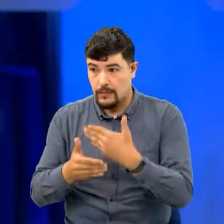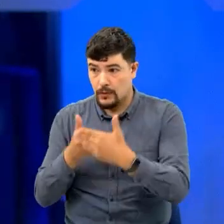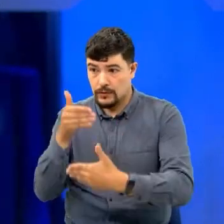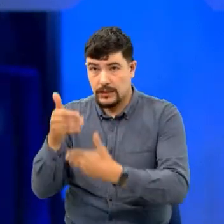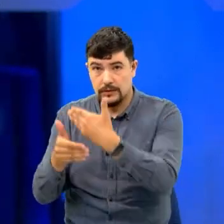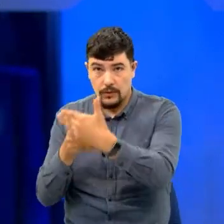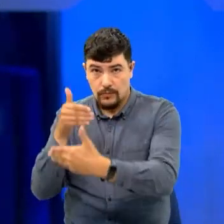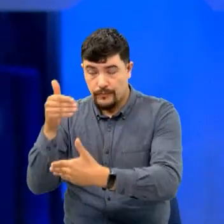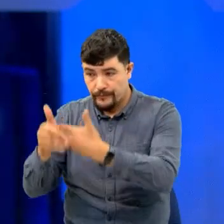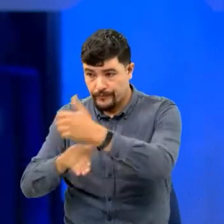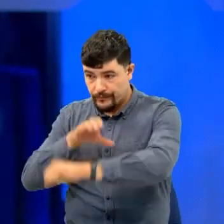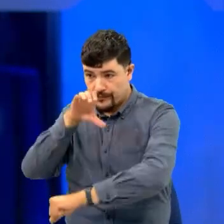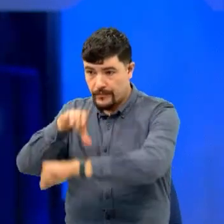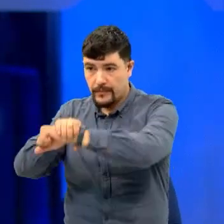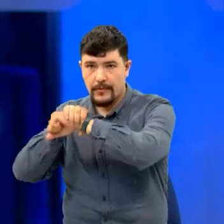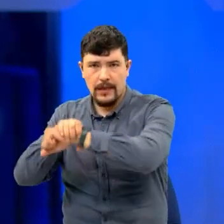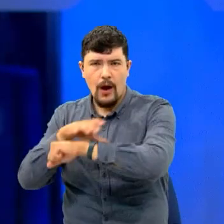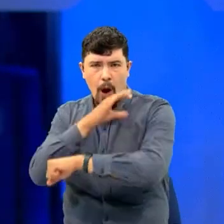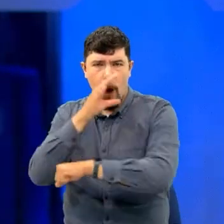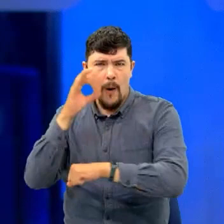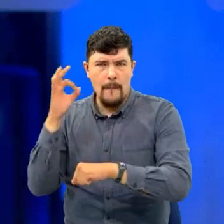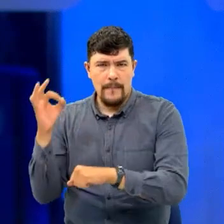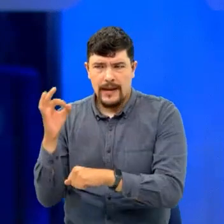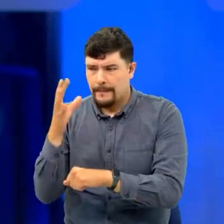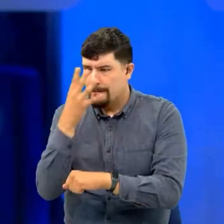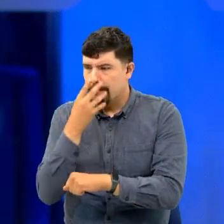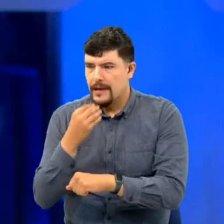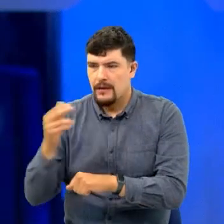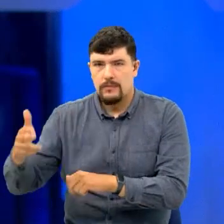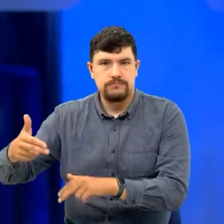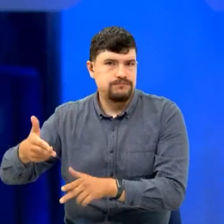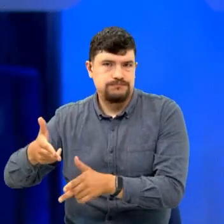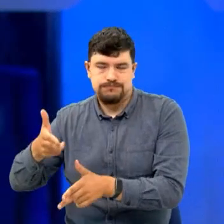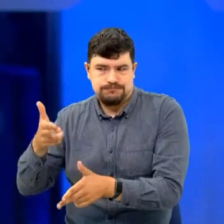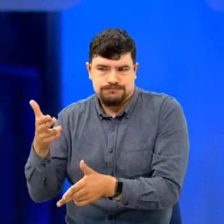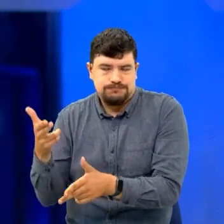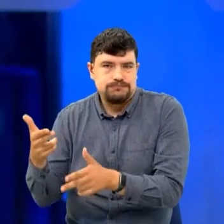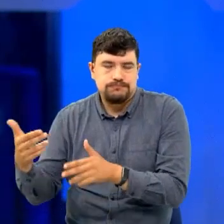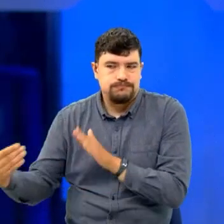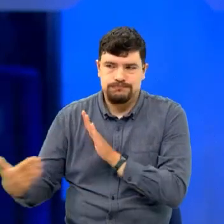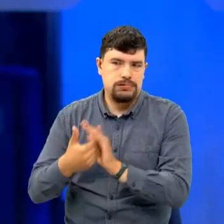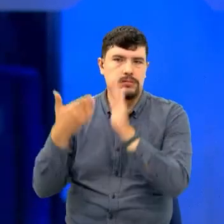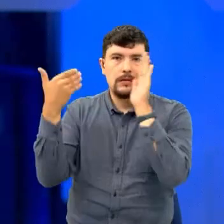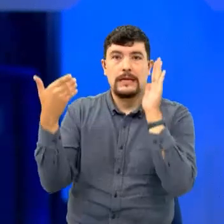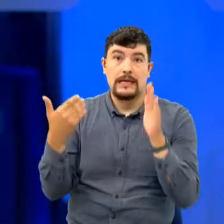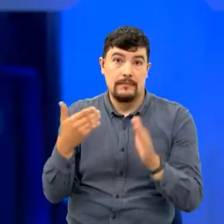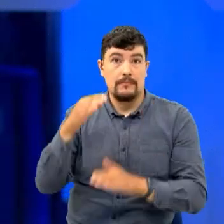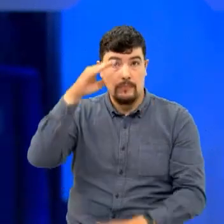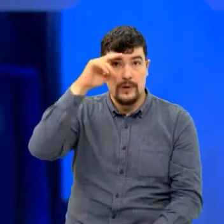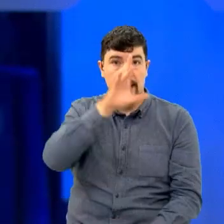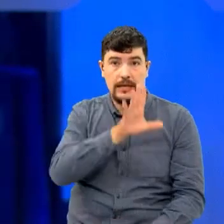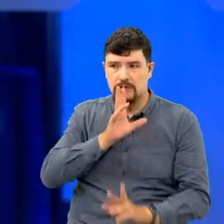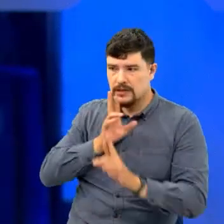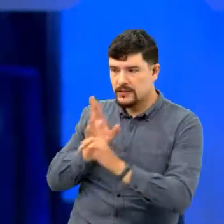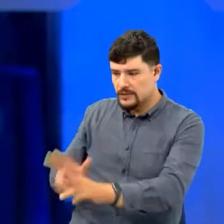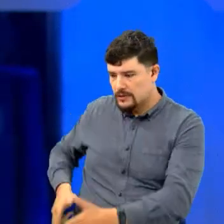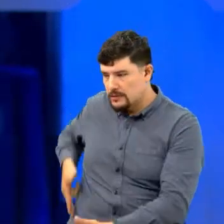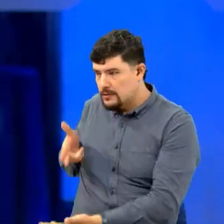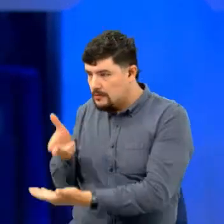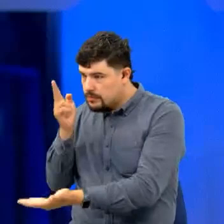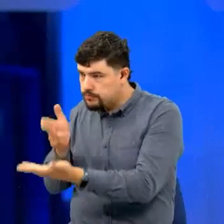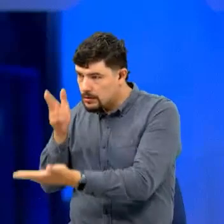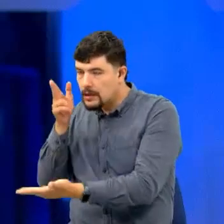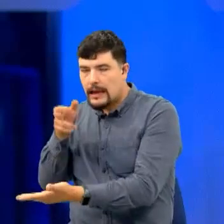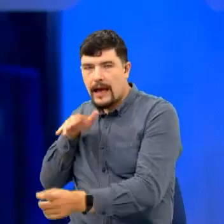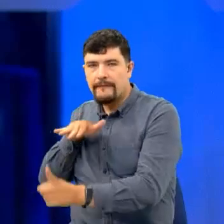delincuentes en el norte de Bucaramanga. Pues uno de ellos respondió con su arma de dotación y logró herir a uno de los sindicados. Iván